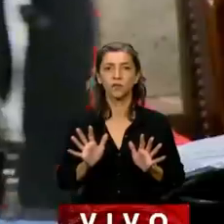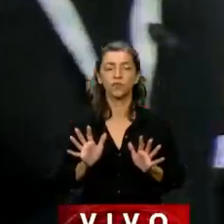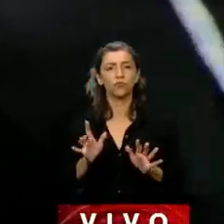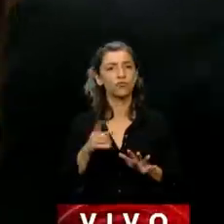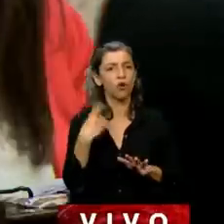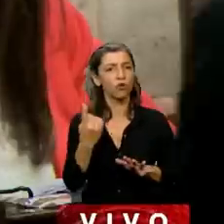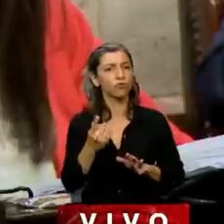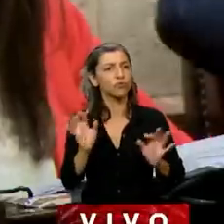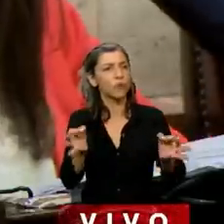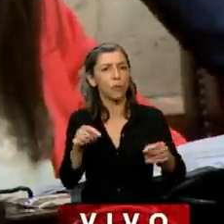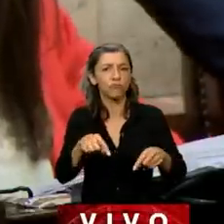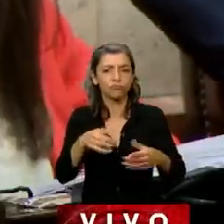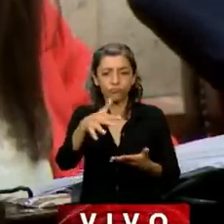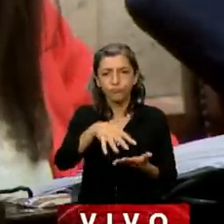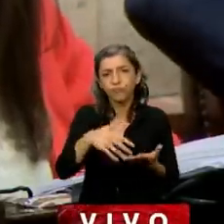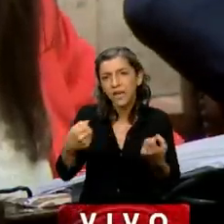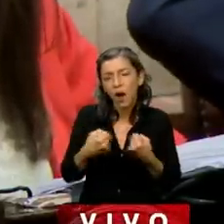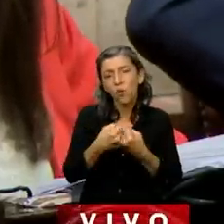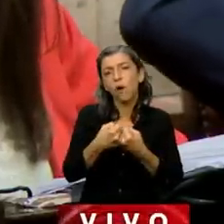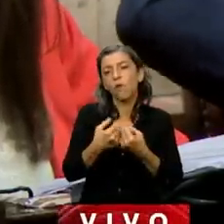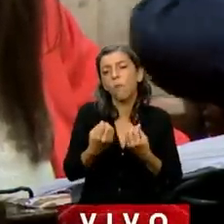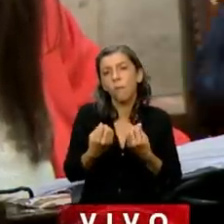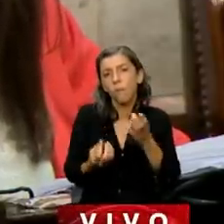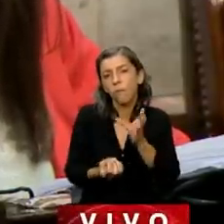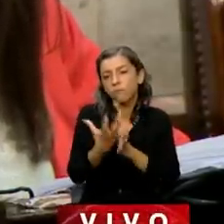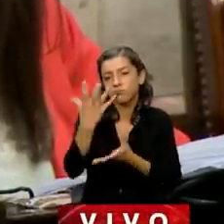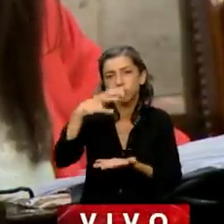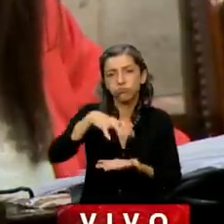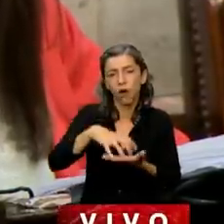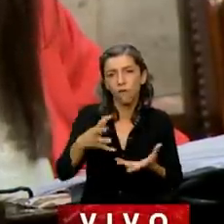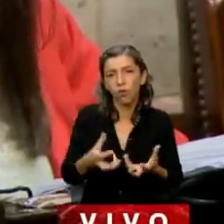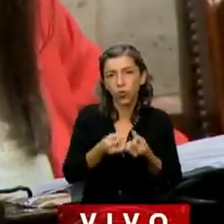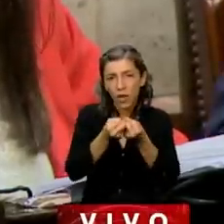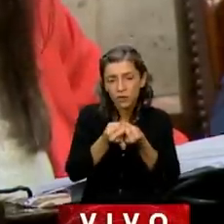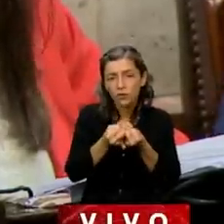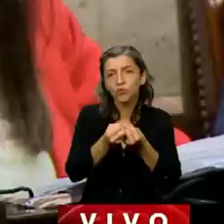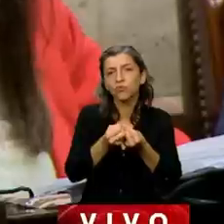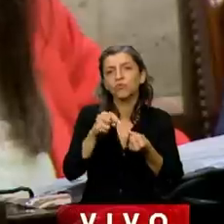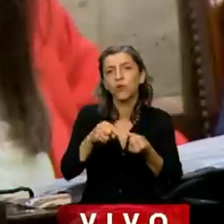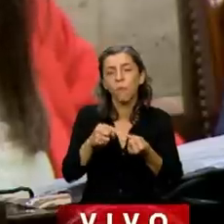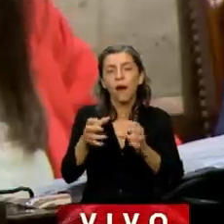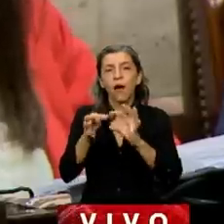y el acuerdo que crea una fundación que aúna a la